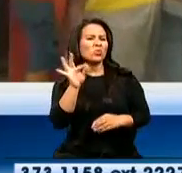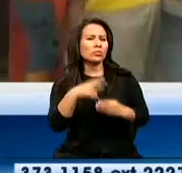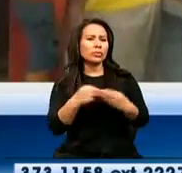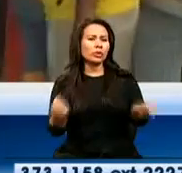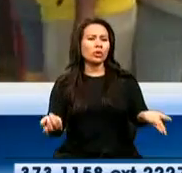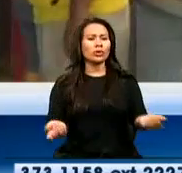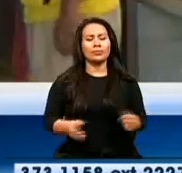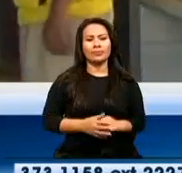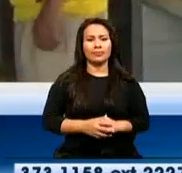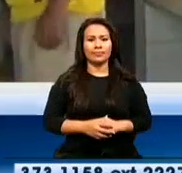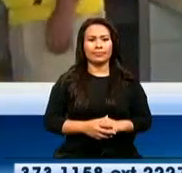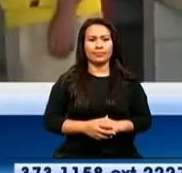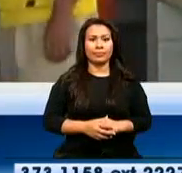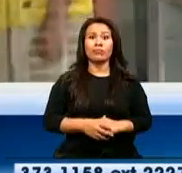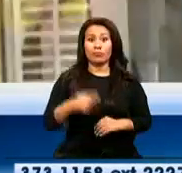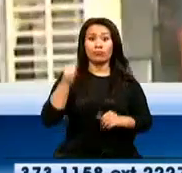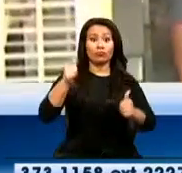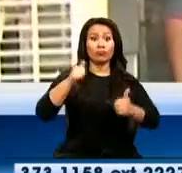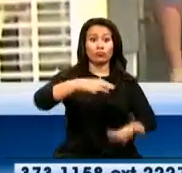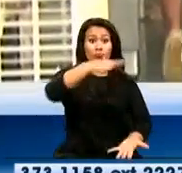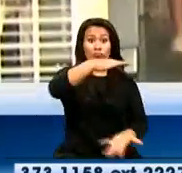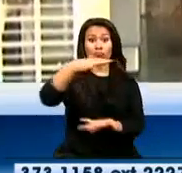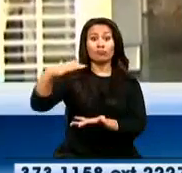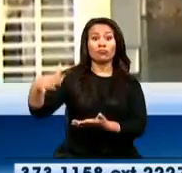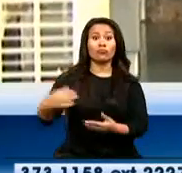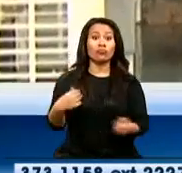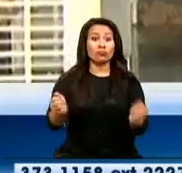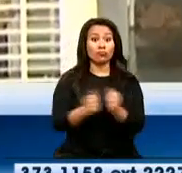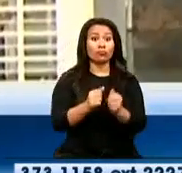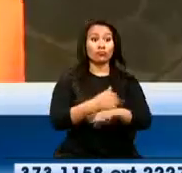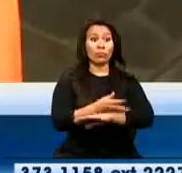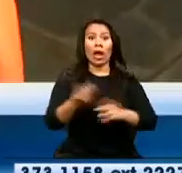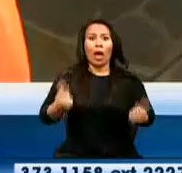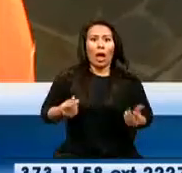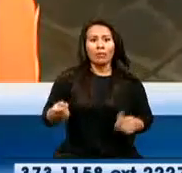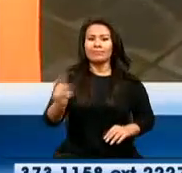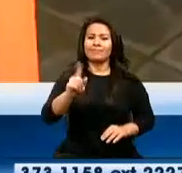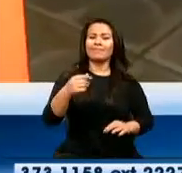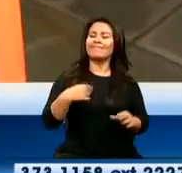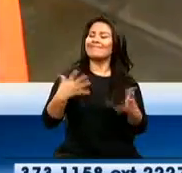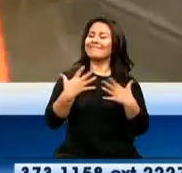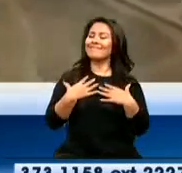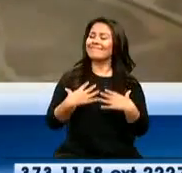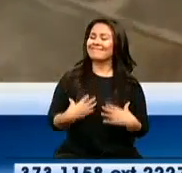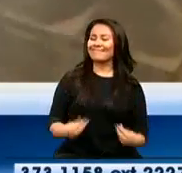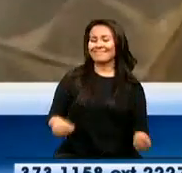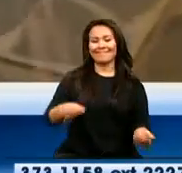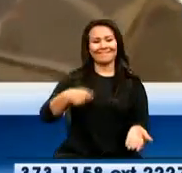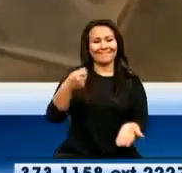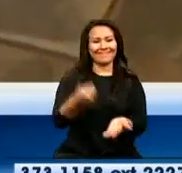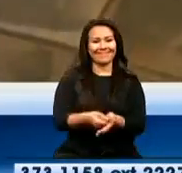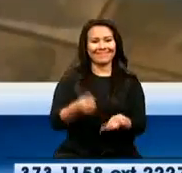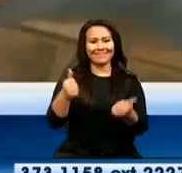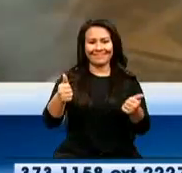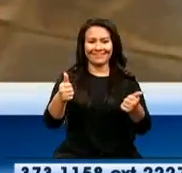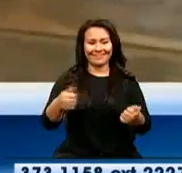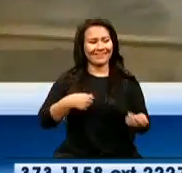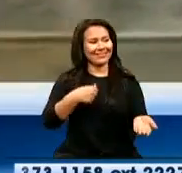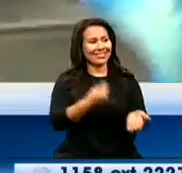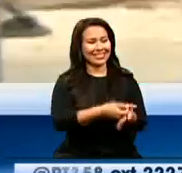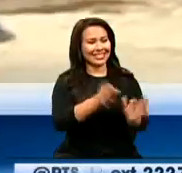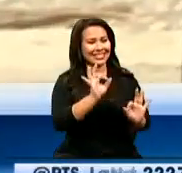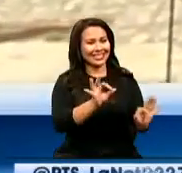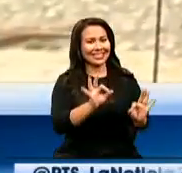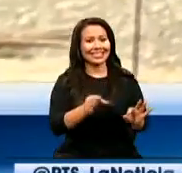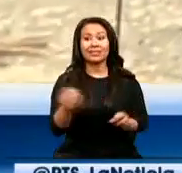$19. Pero son pollos grandes. Con tiempo, sin apuros ni aglomeraciones, se puede adquirir un buen producto en calidad